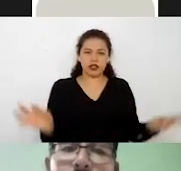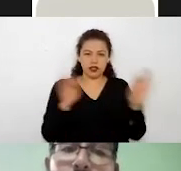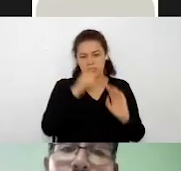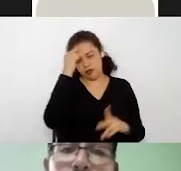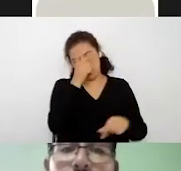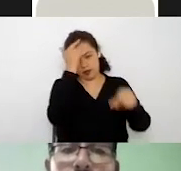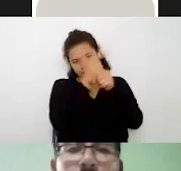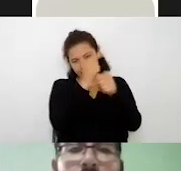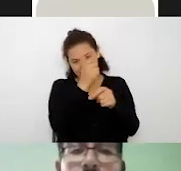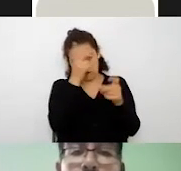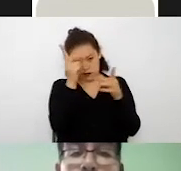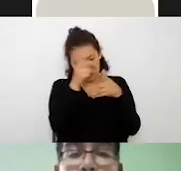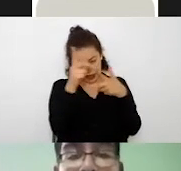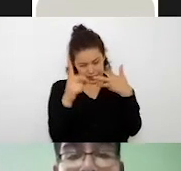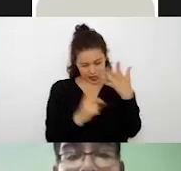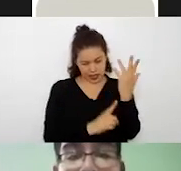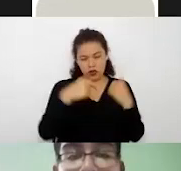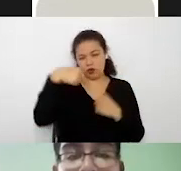sí lo,